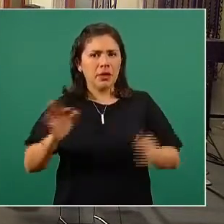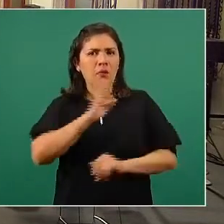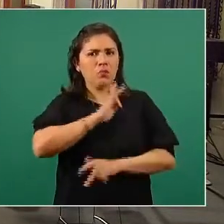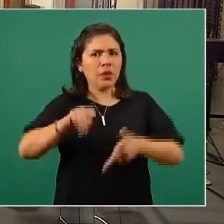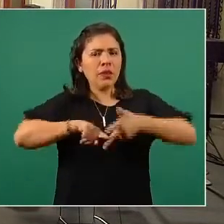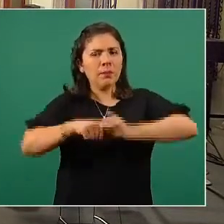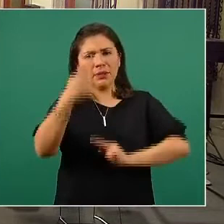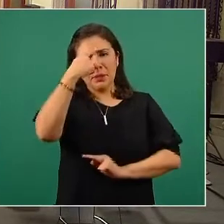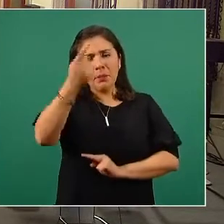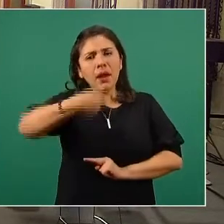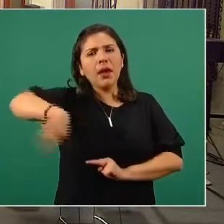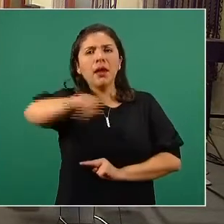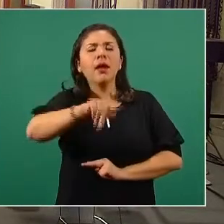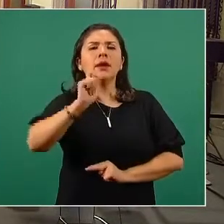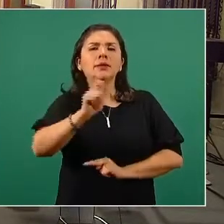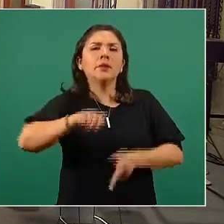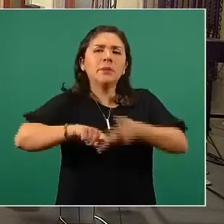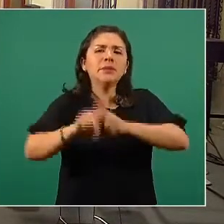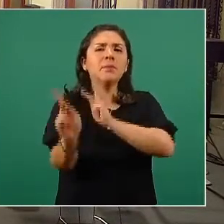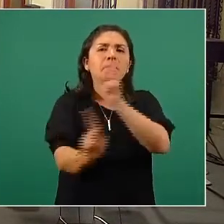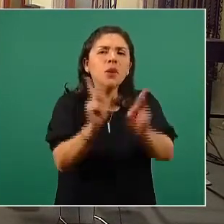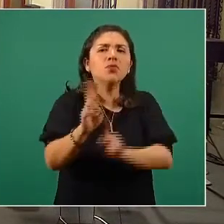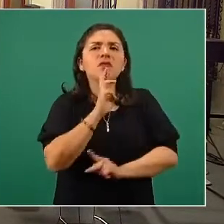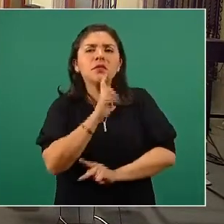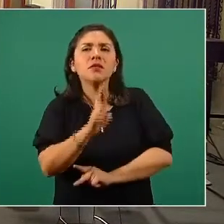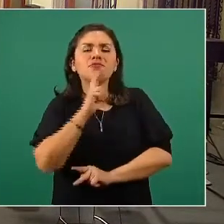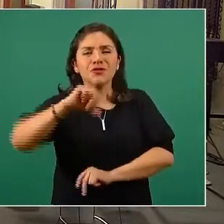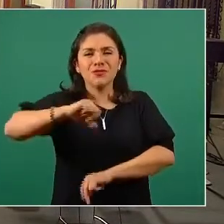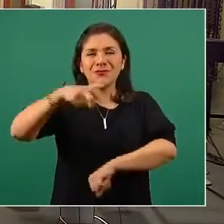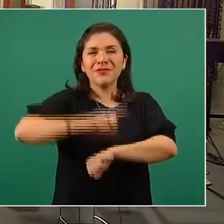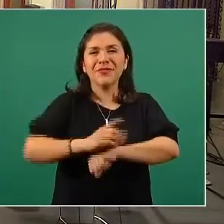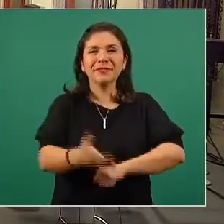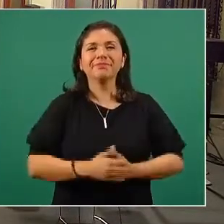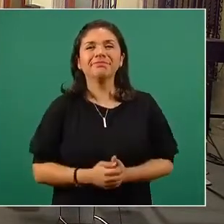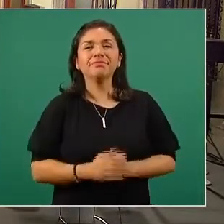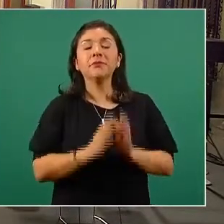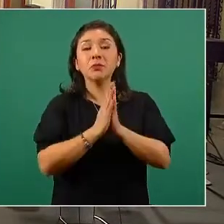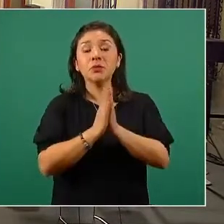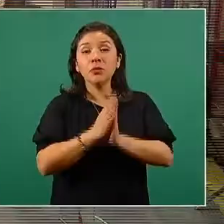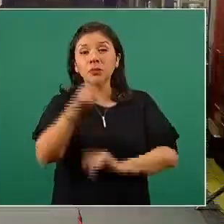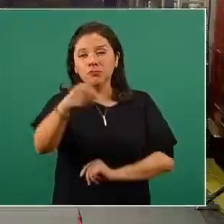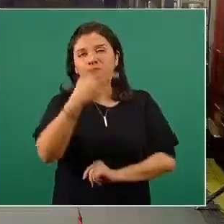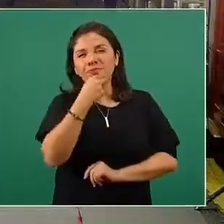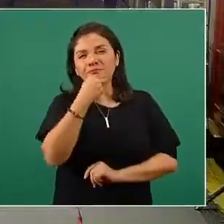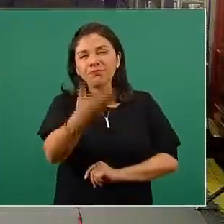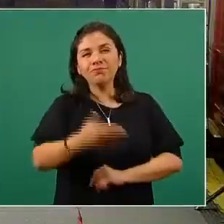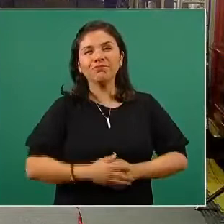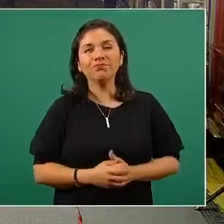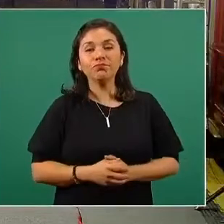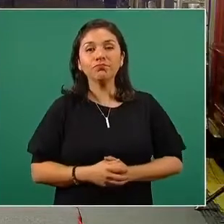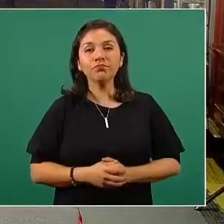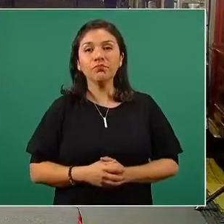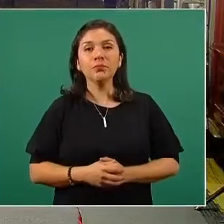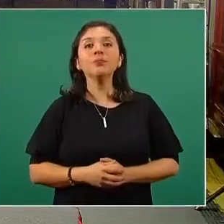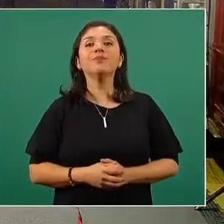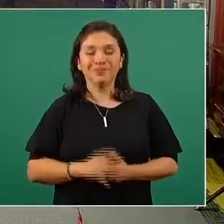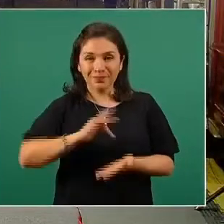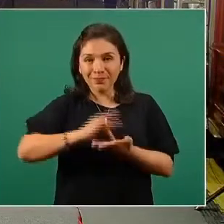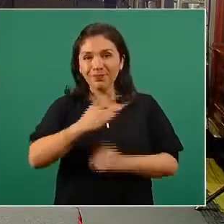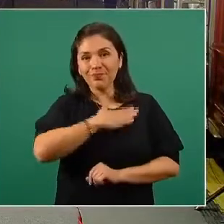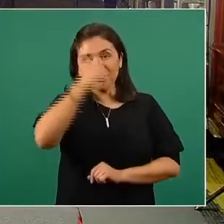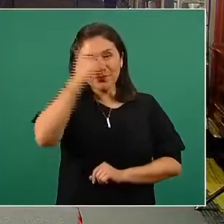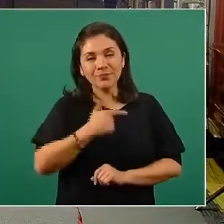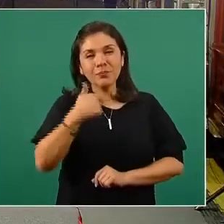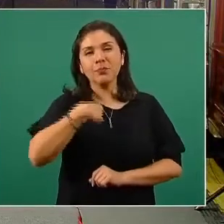inicio al espacio de preguntas para esta conferencia. Por favor, compañero, adelante. Gracias, muy buenas